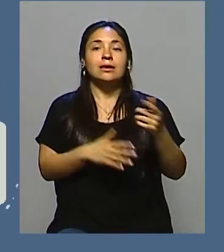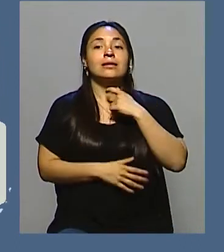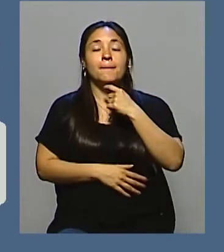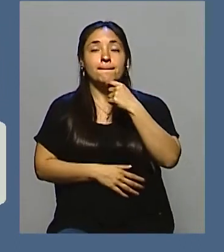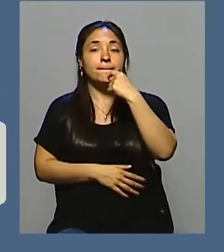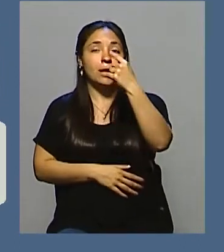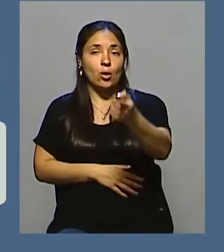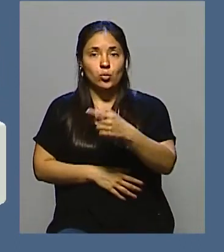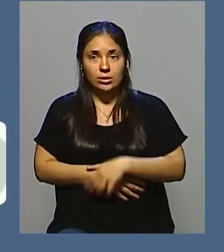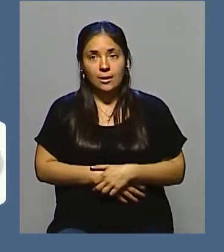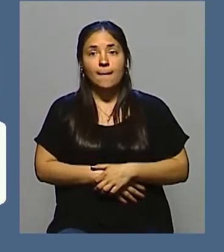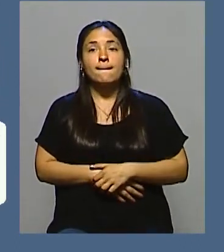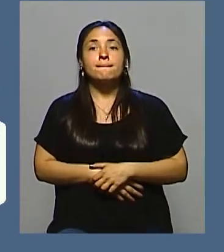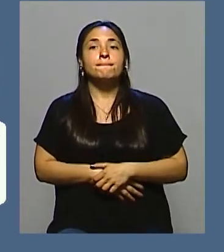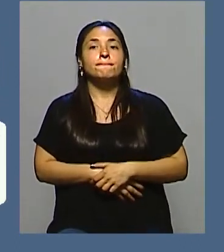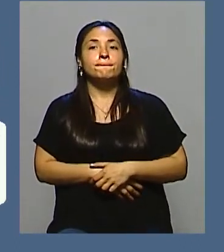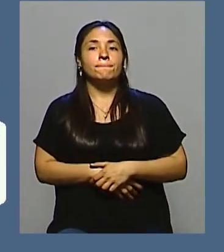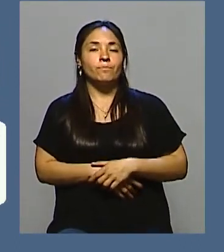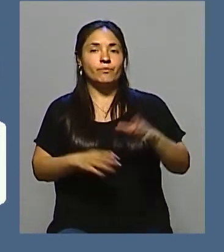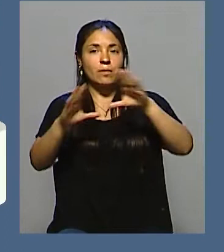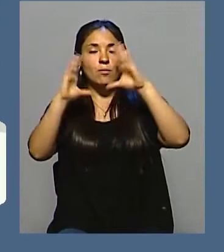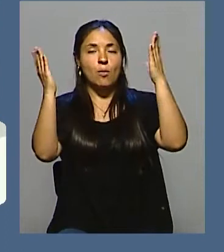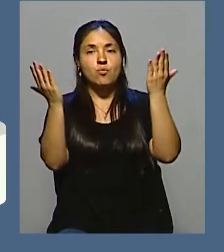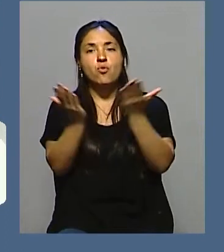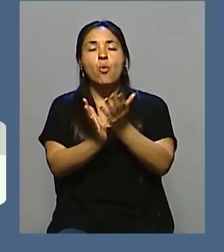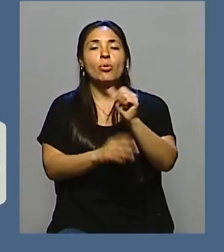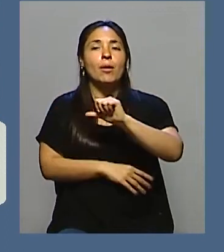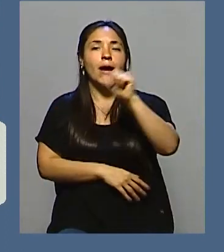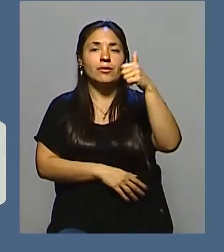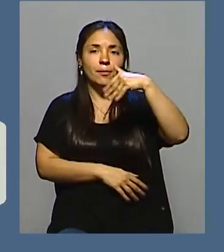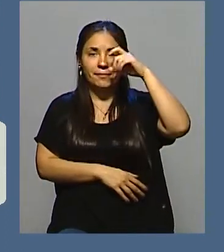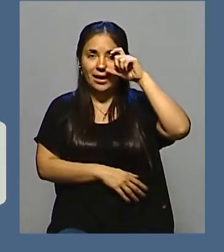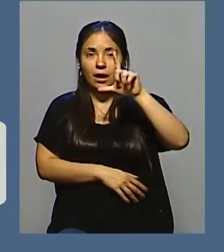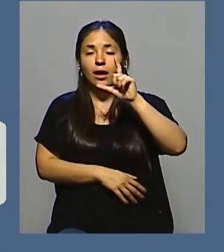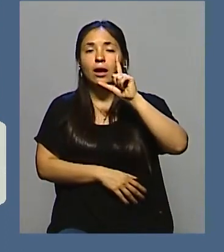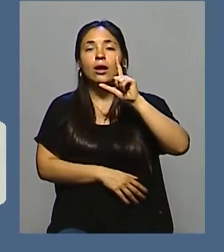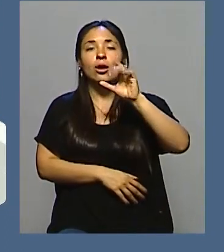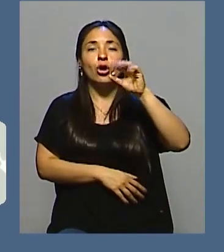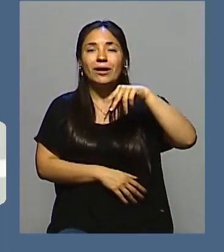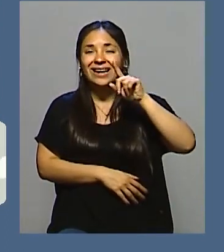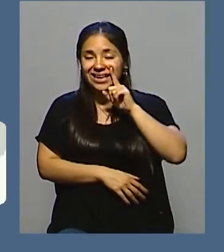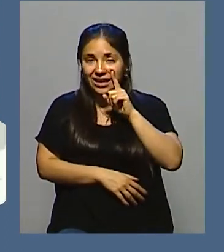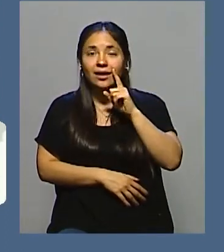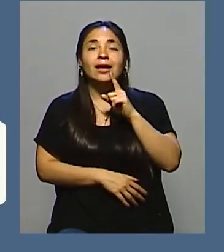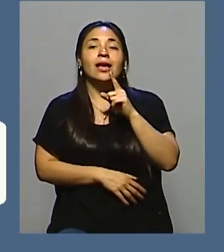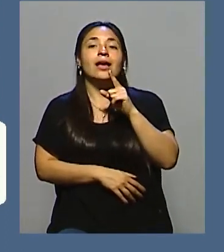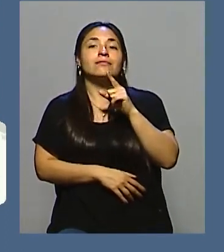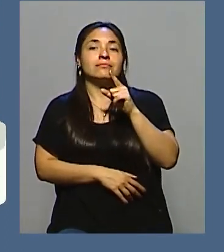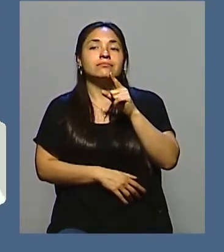es la percepción que hubo, la lectura que hizo el mundo de este triunfo de Meloni ahí en las últimas elecciones de Italia?